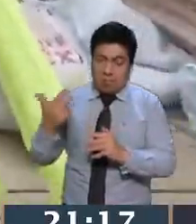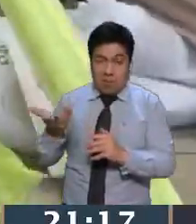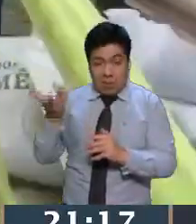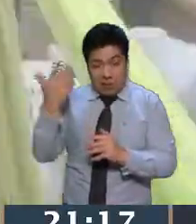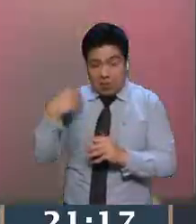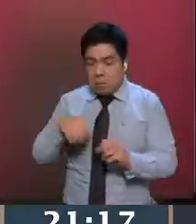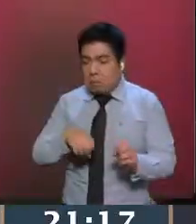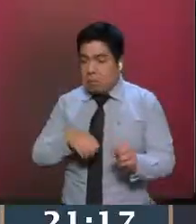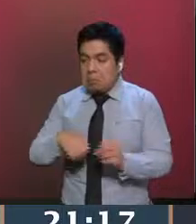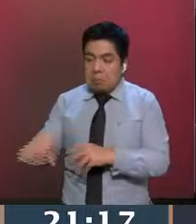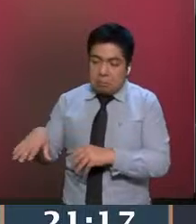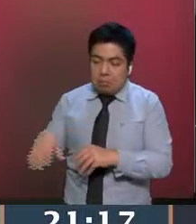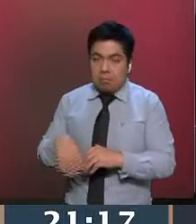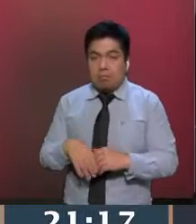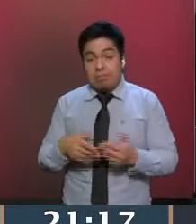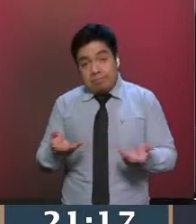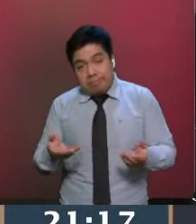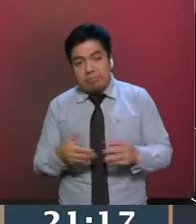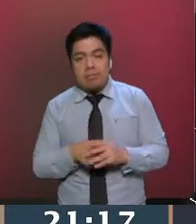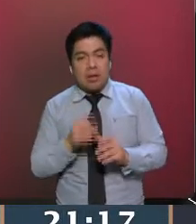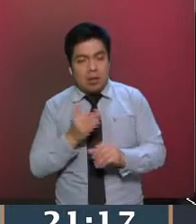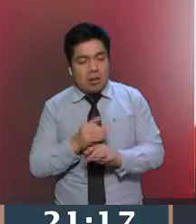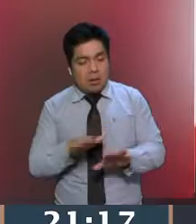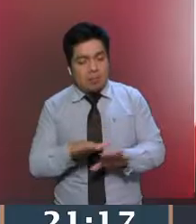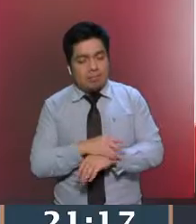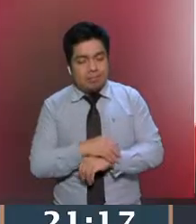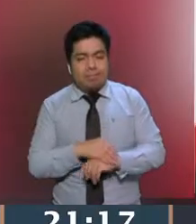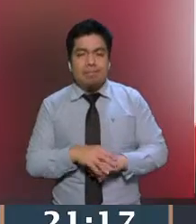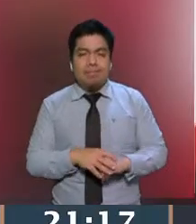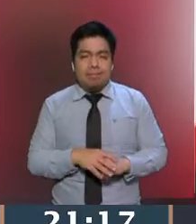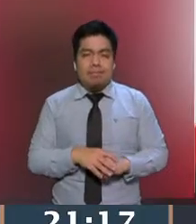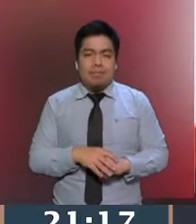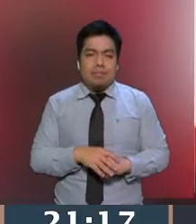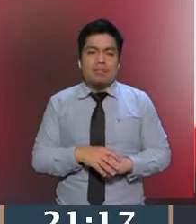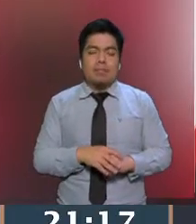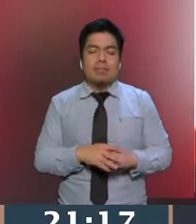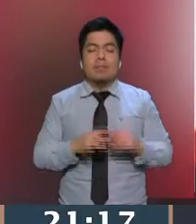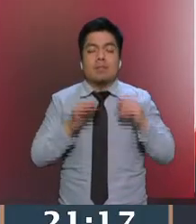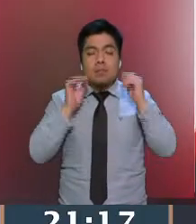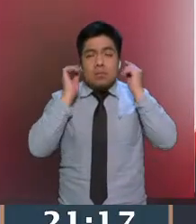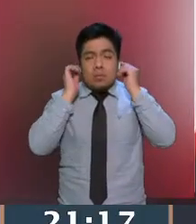abandono. Reportó Enrique Muñiz.